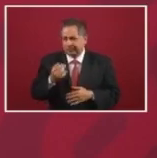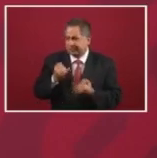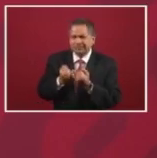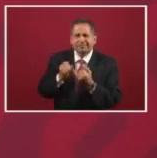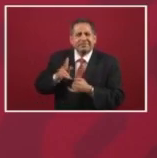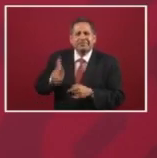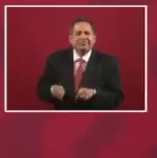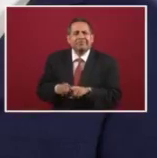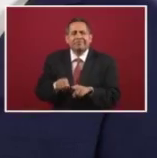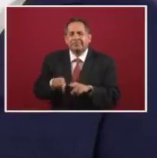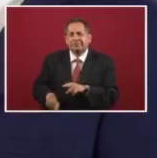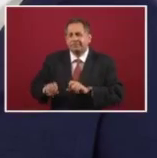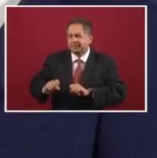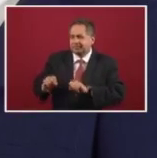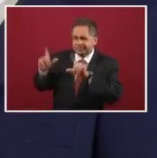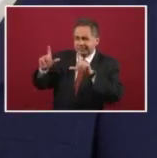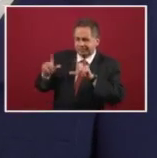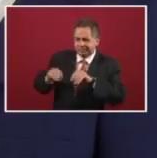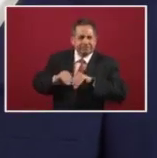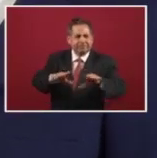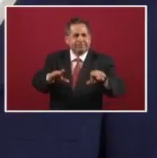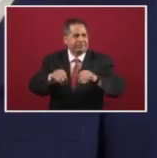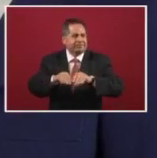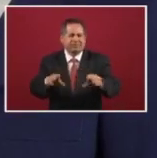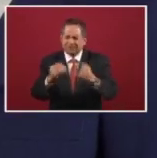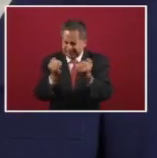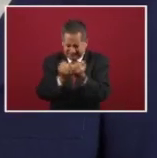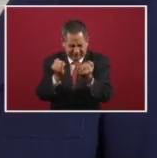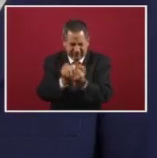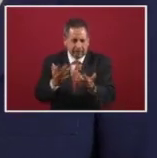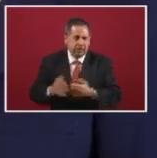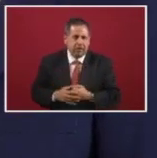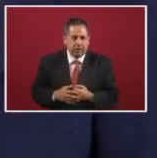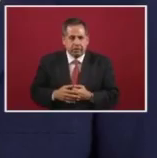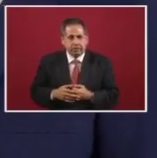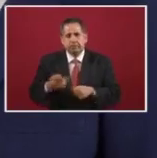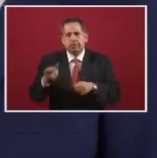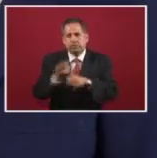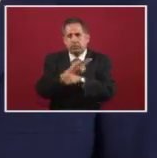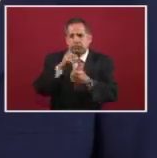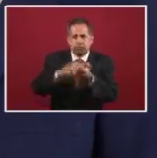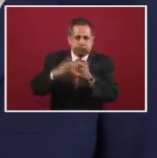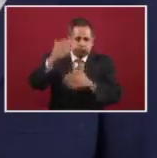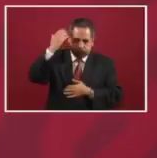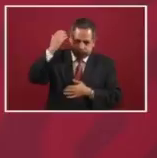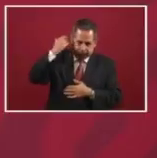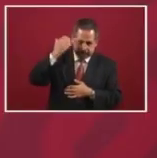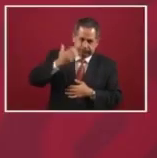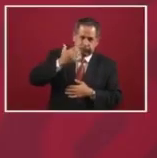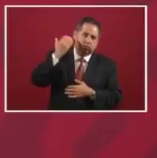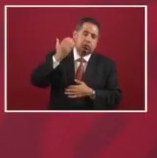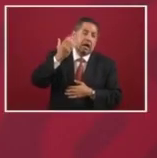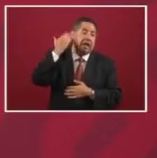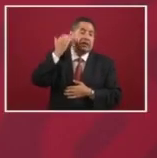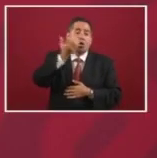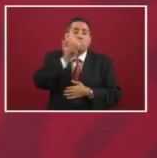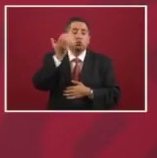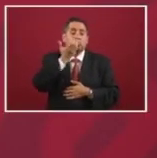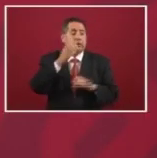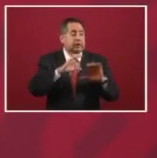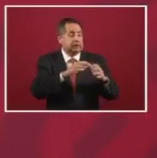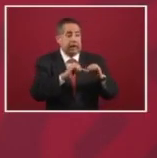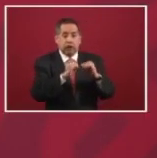aquí a ustedes. Lo que pasa que la costumbre era entregarle el dinero a